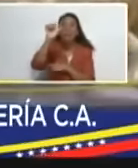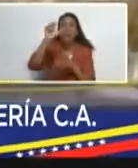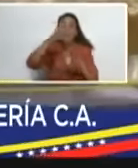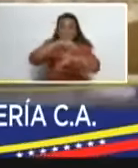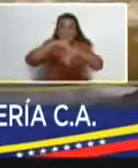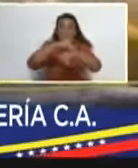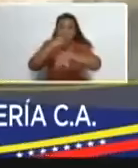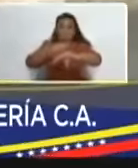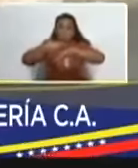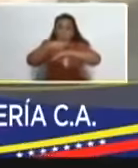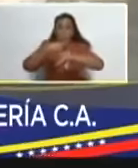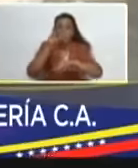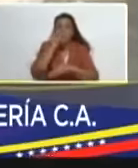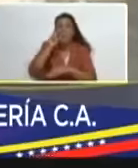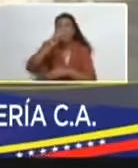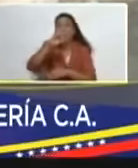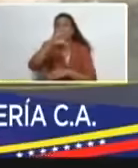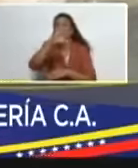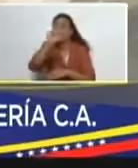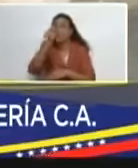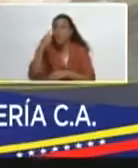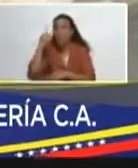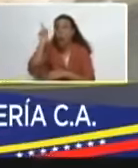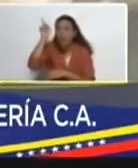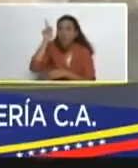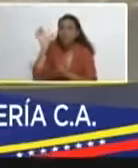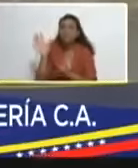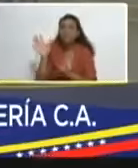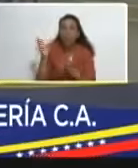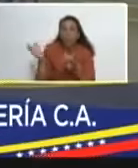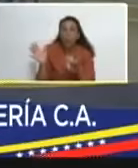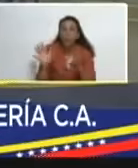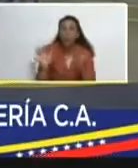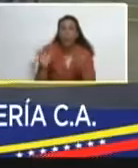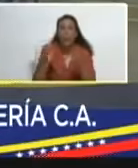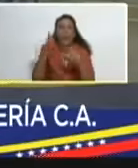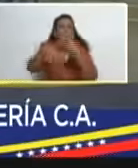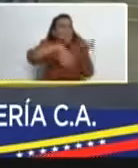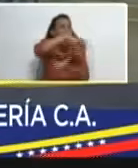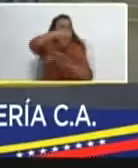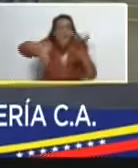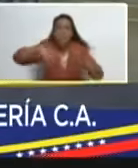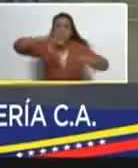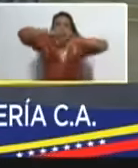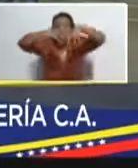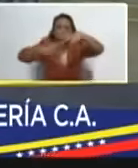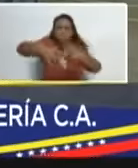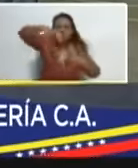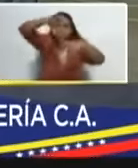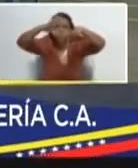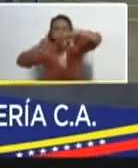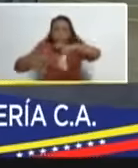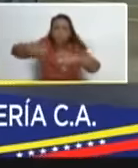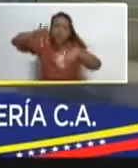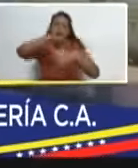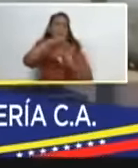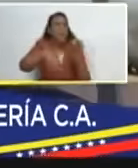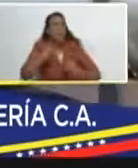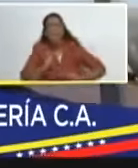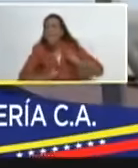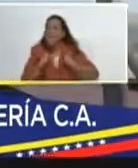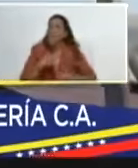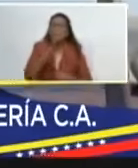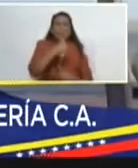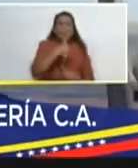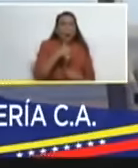nuestro gobernador Víctor Clark acá en el estado, lo que ayer fue una problemática que nosotros pensamos que era una problemática, hoy